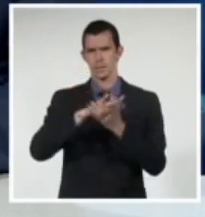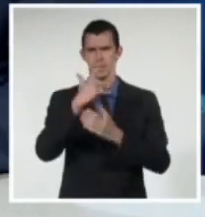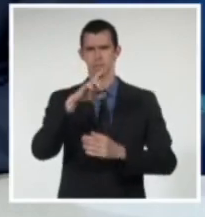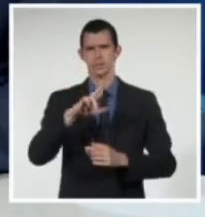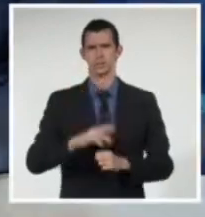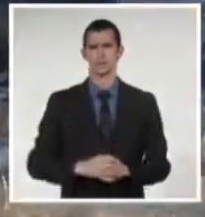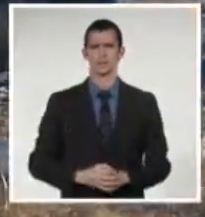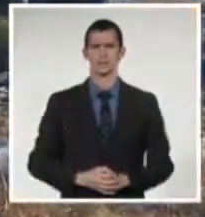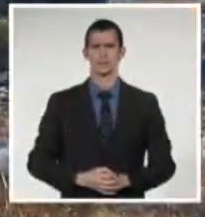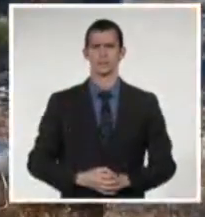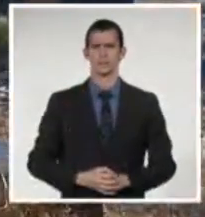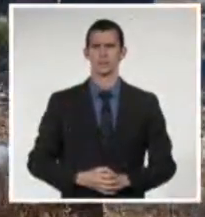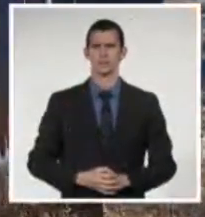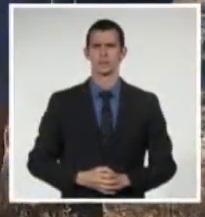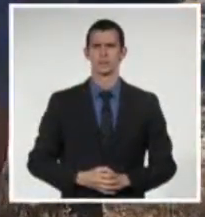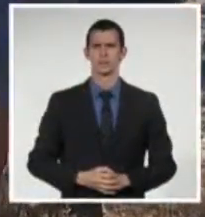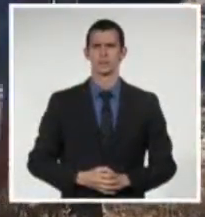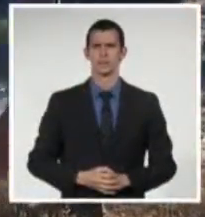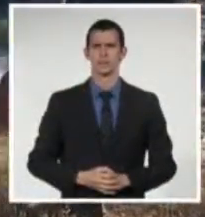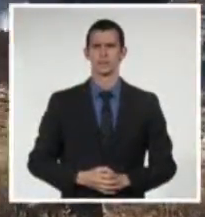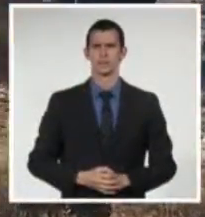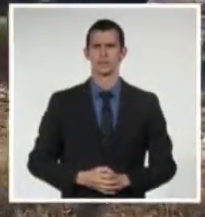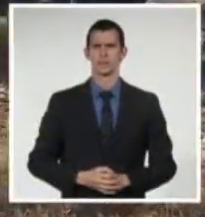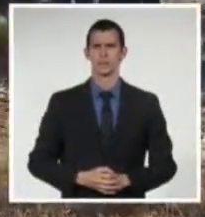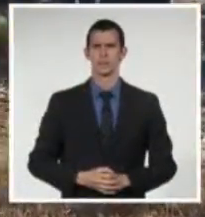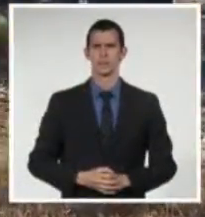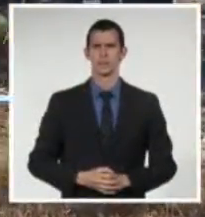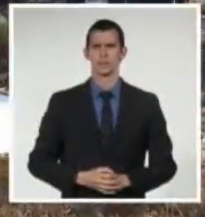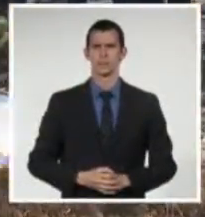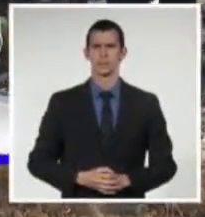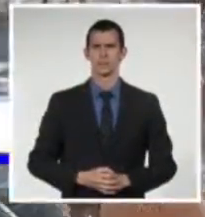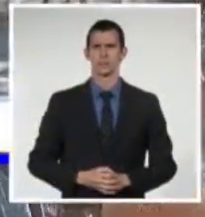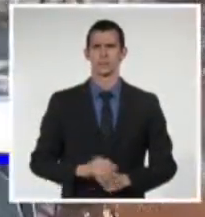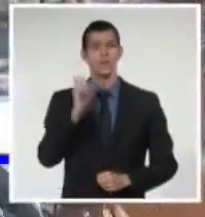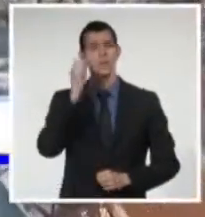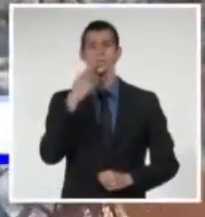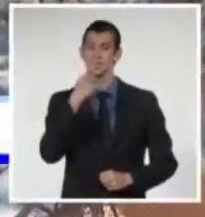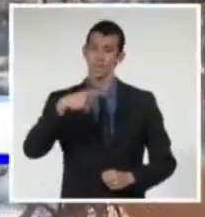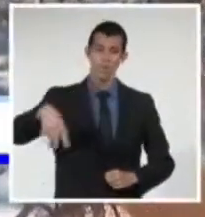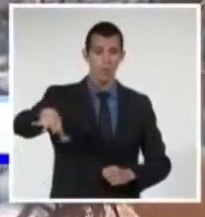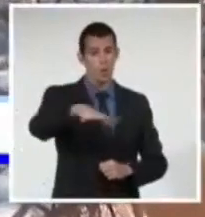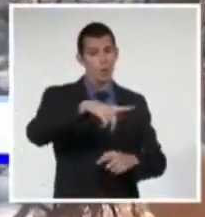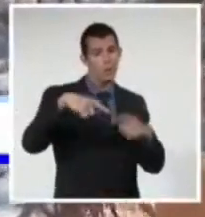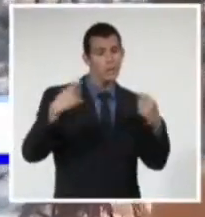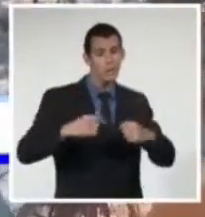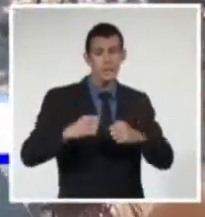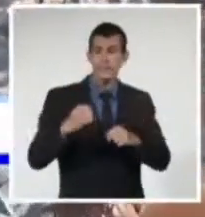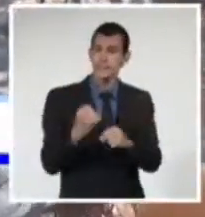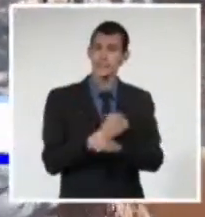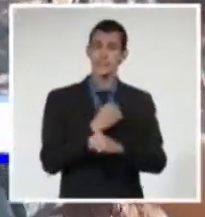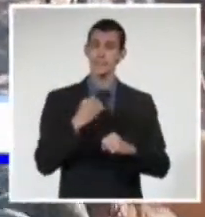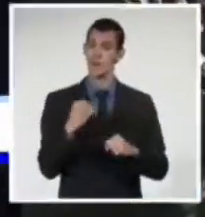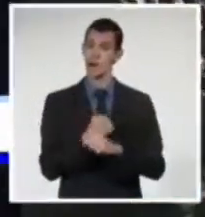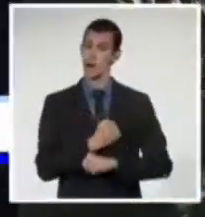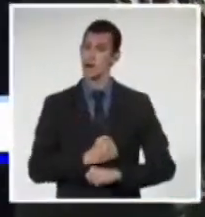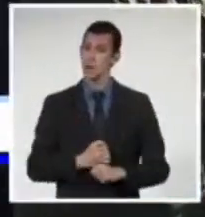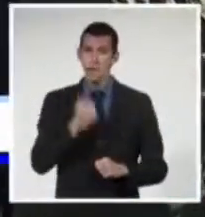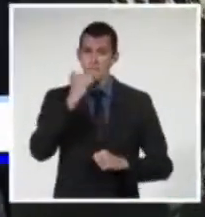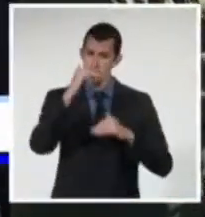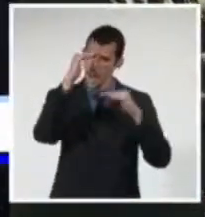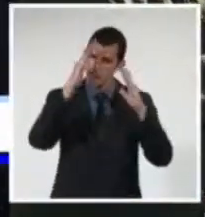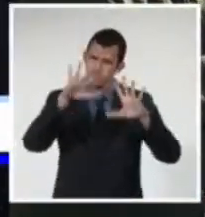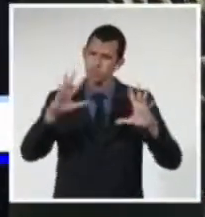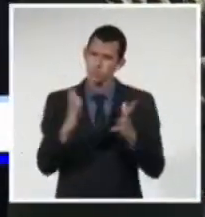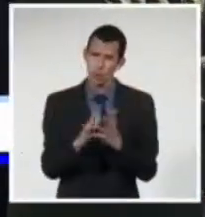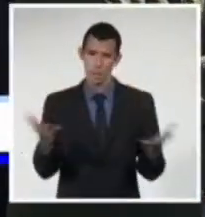occidental. A concentrar esfuerzos y recuperar todo lo posible, llamó el general de división Ramón Pardo Guerra, jefe